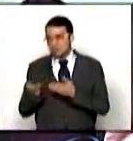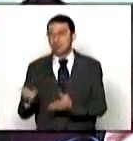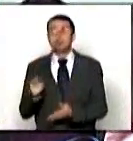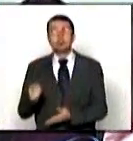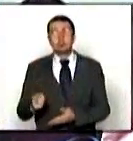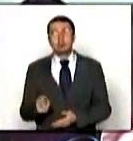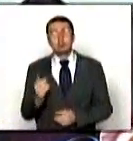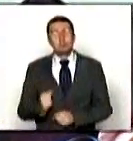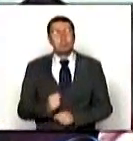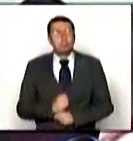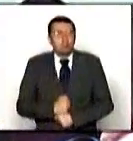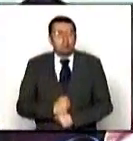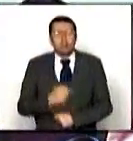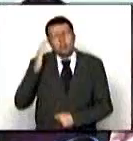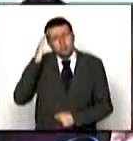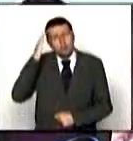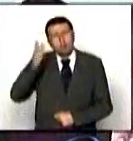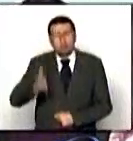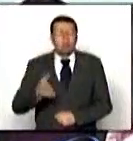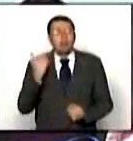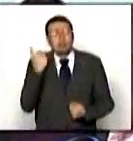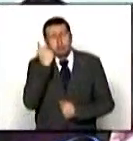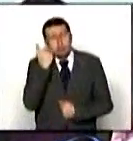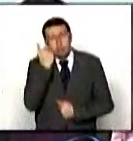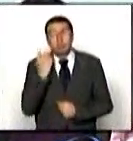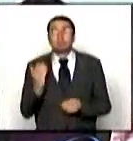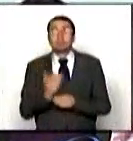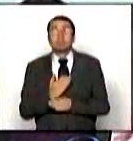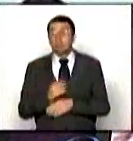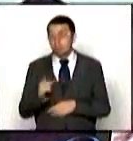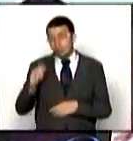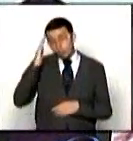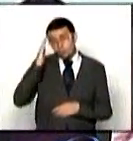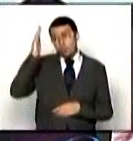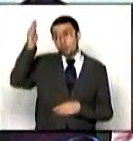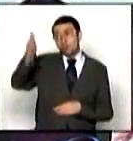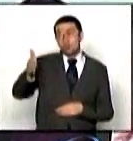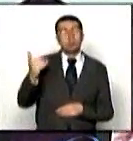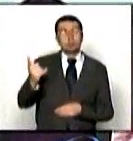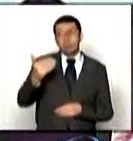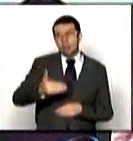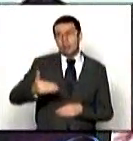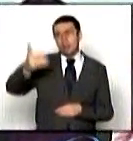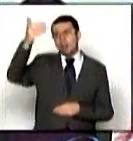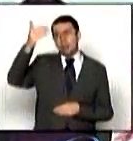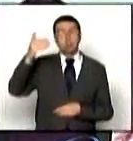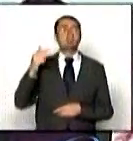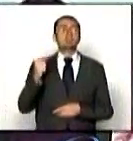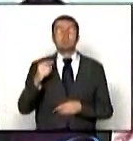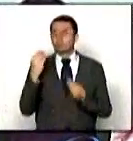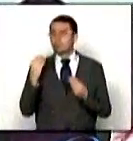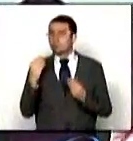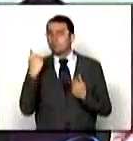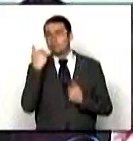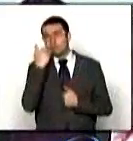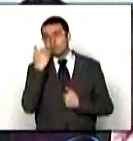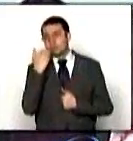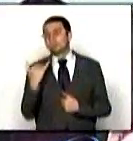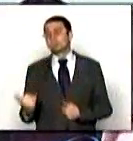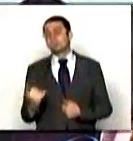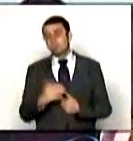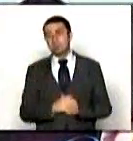nutrición adecuada, porque a futuro le estamos garantizando prácticamente una adulta y una adolescencia llena de enfermedades.